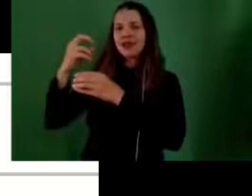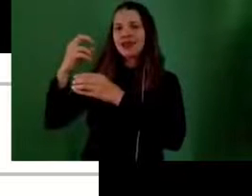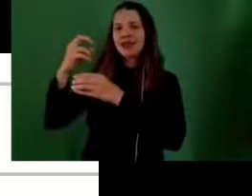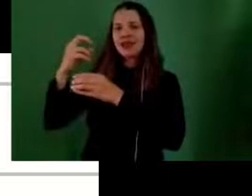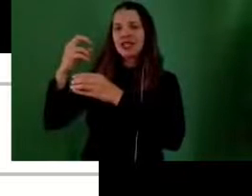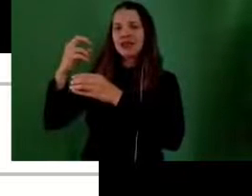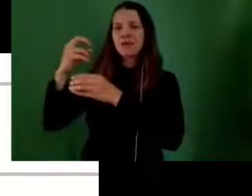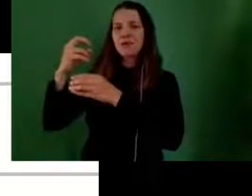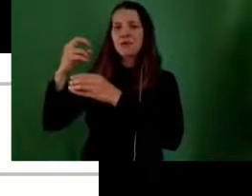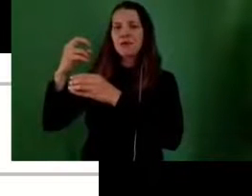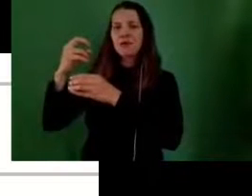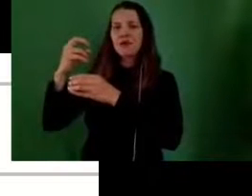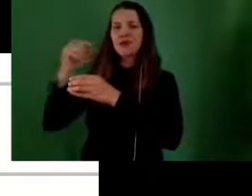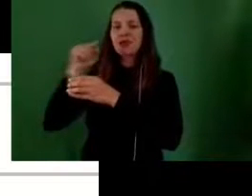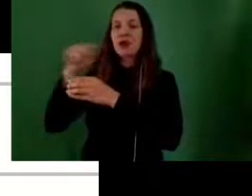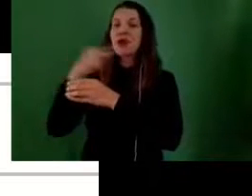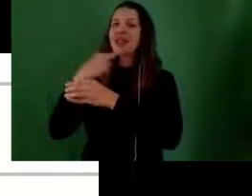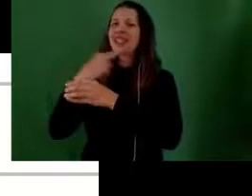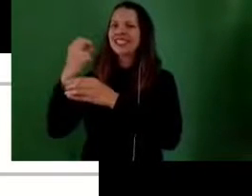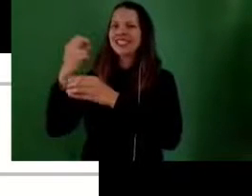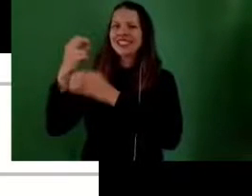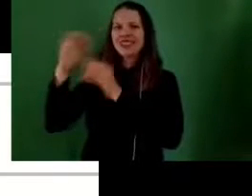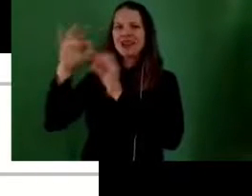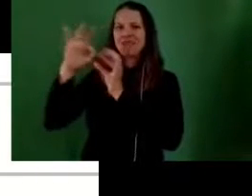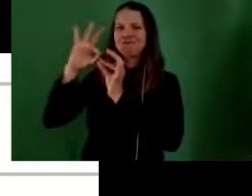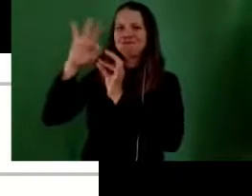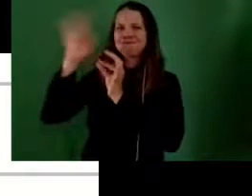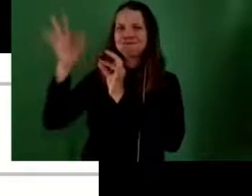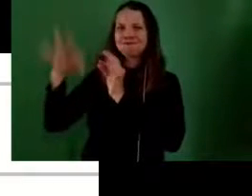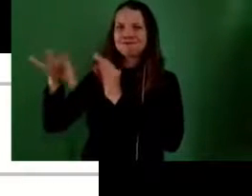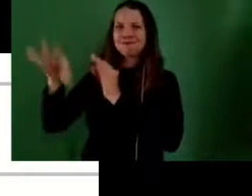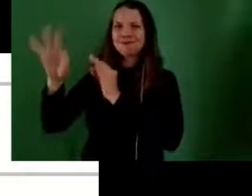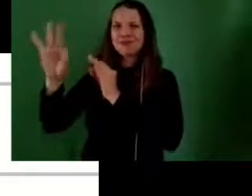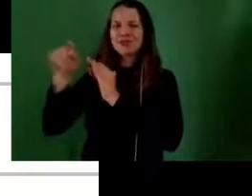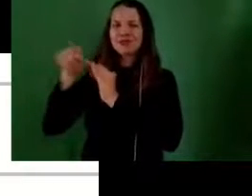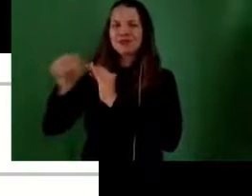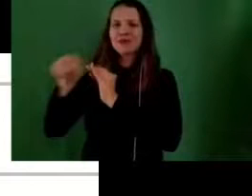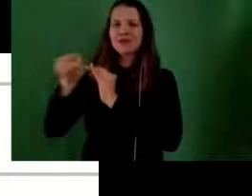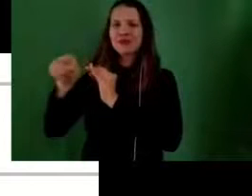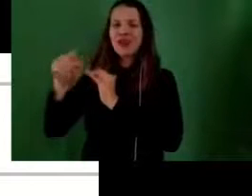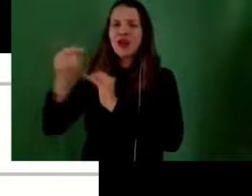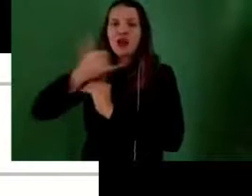cable de fibra óptica o de cualquier cosa que tenga que ver con telefonía